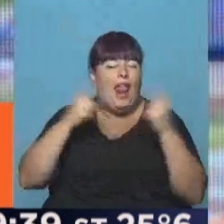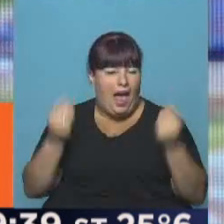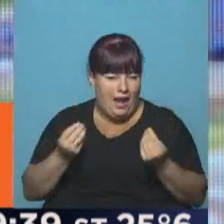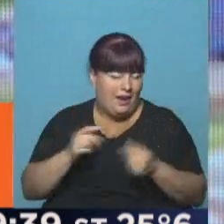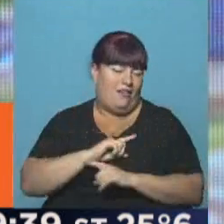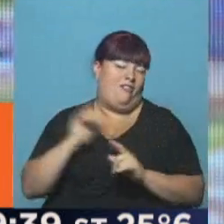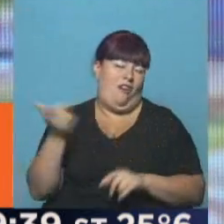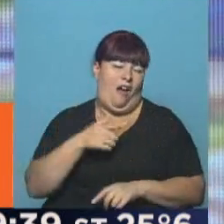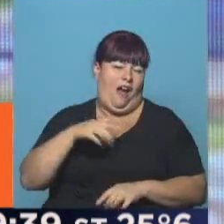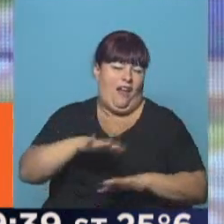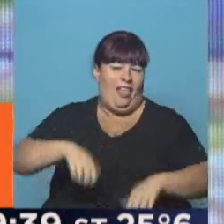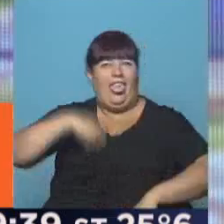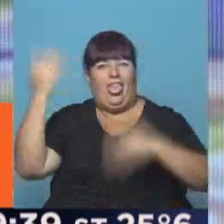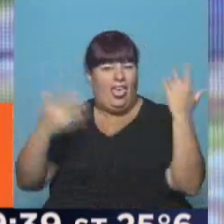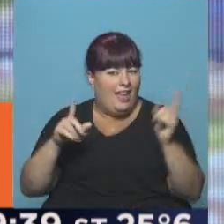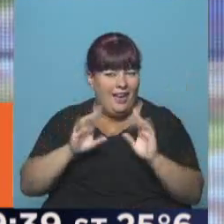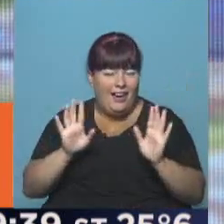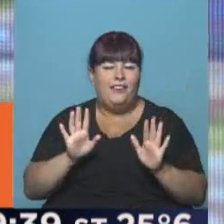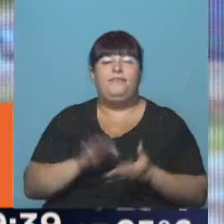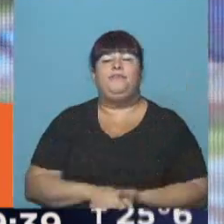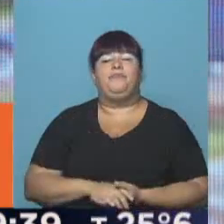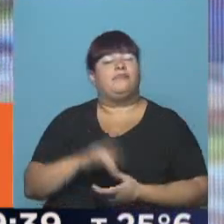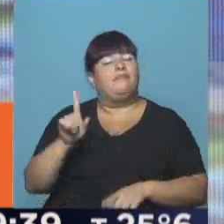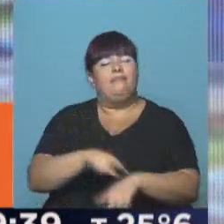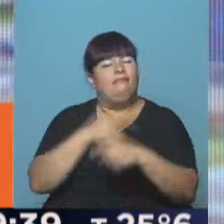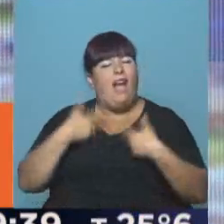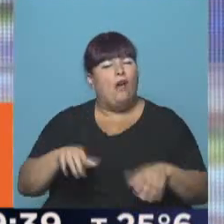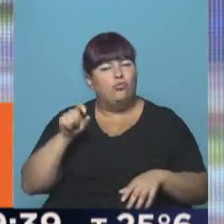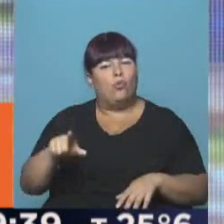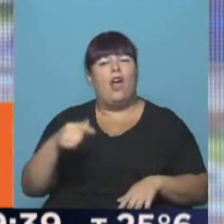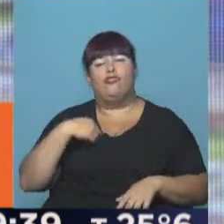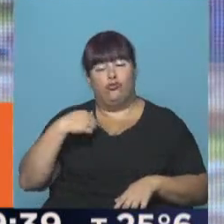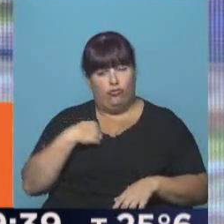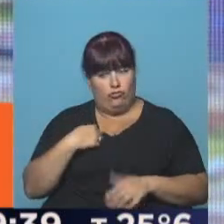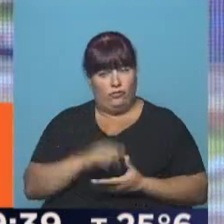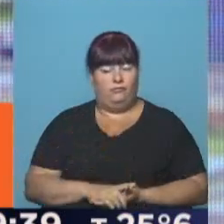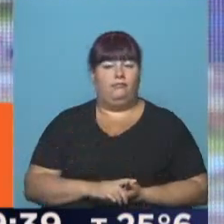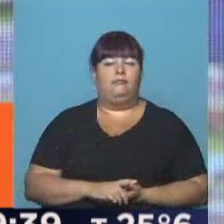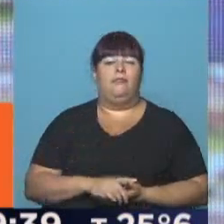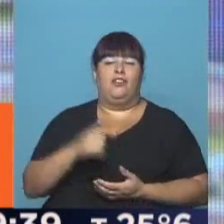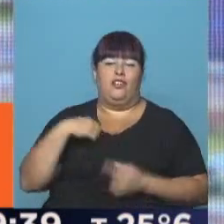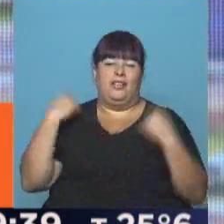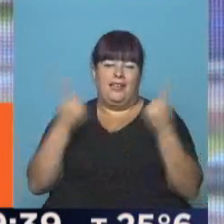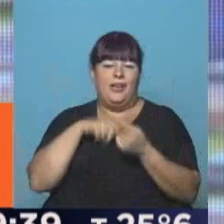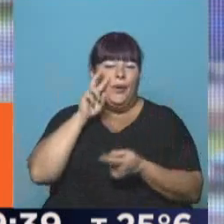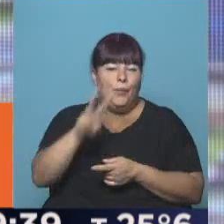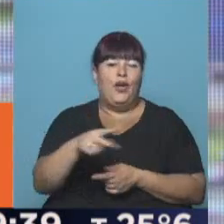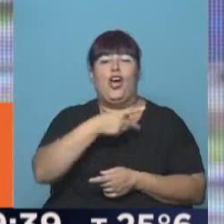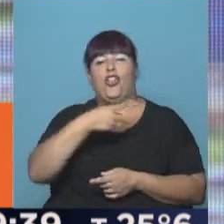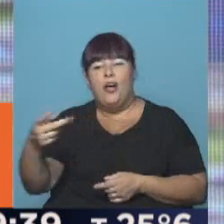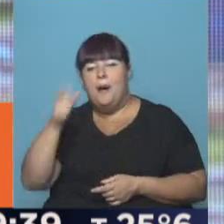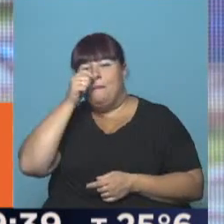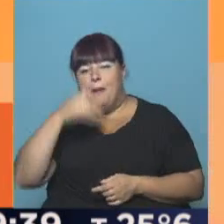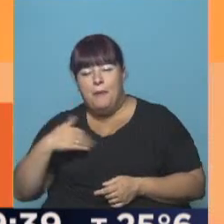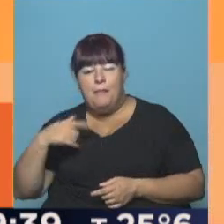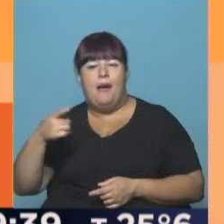es imposible Entonces es muy habitual que yo estoy en el salón y veo cada 15 días un papá